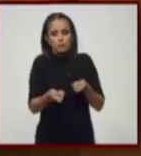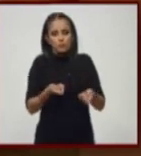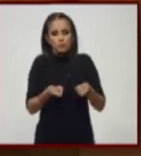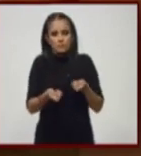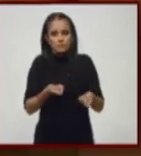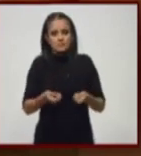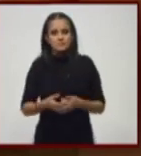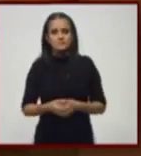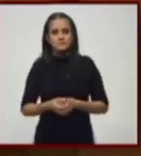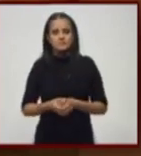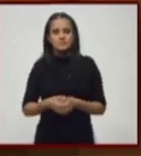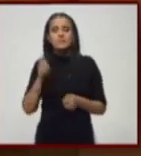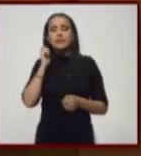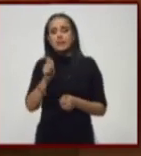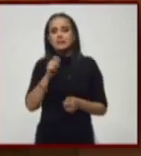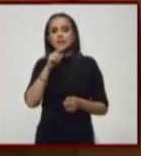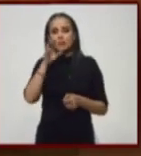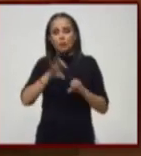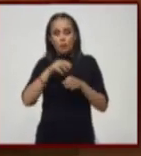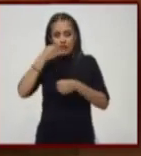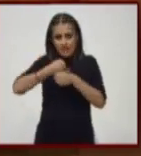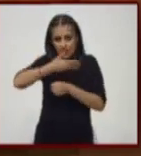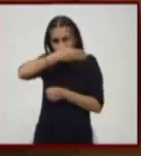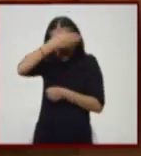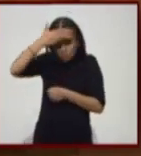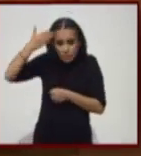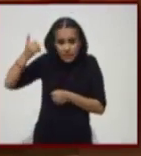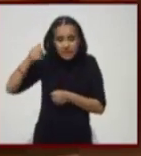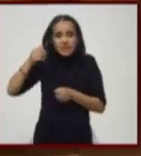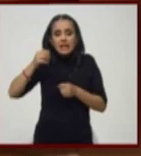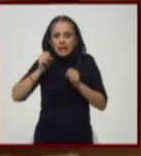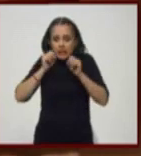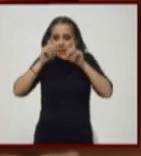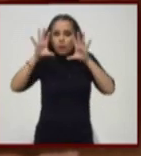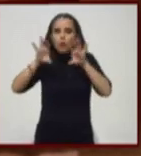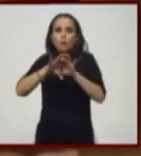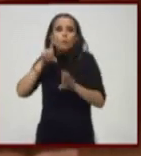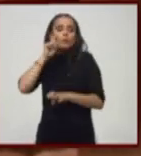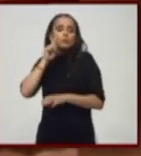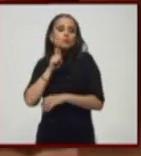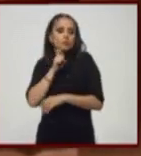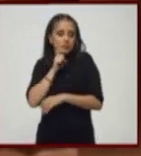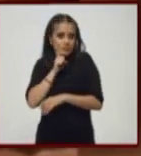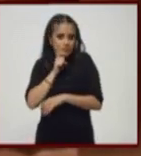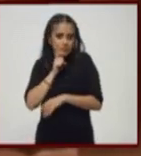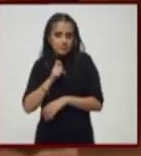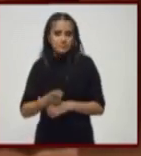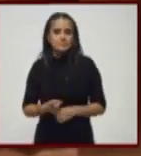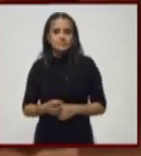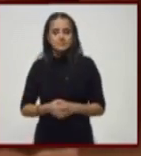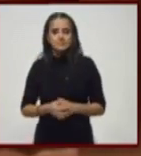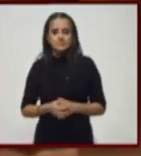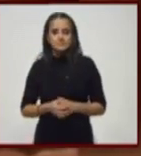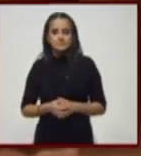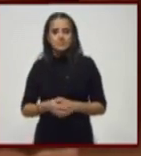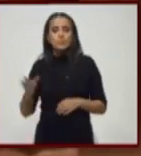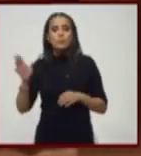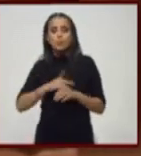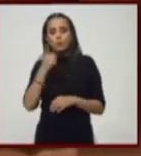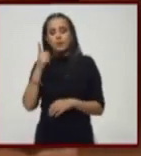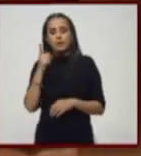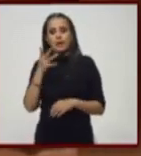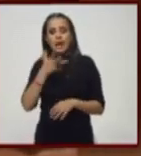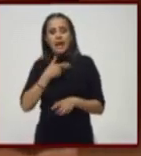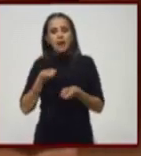pues es el despertar de su inocencia el despertar a su sexualidad después de estar controlado por